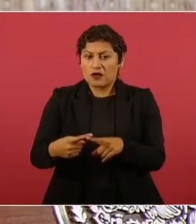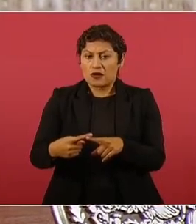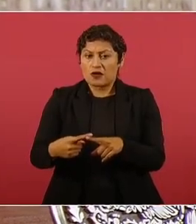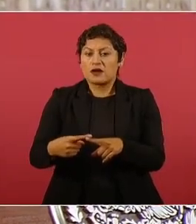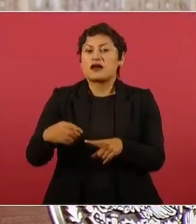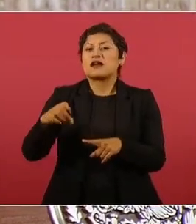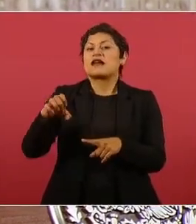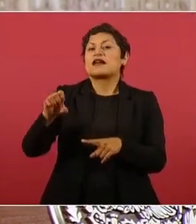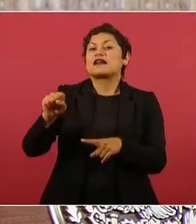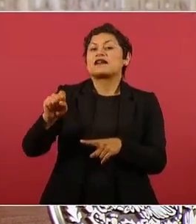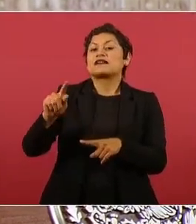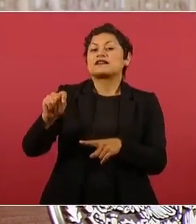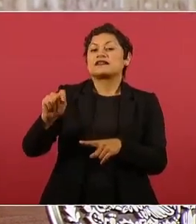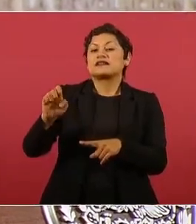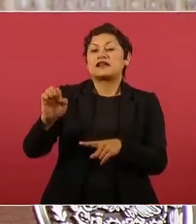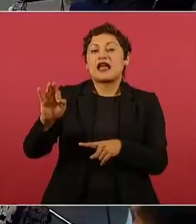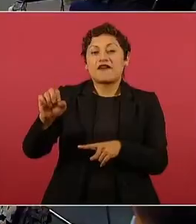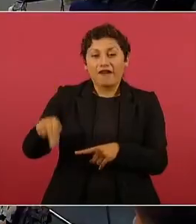Stefan,